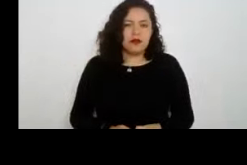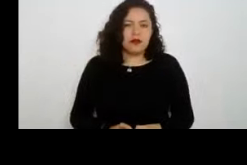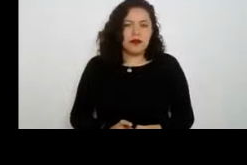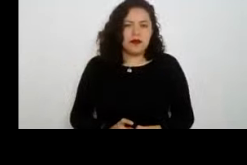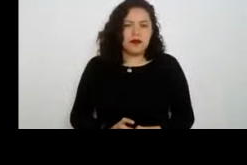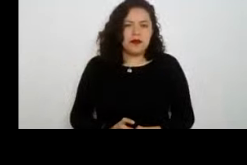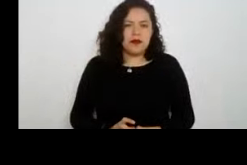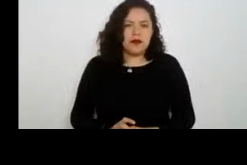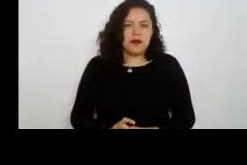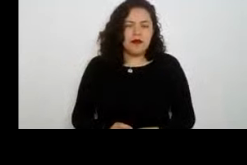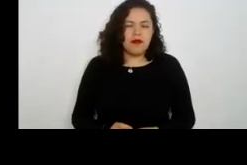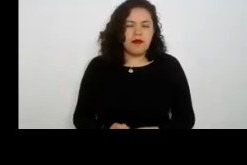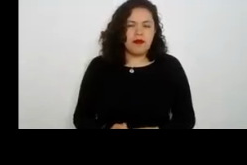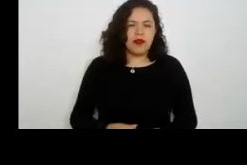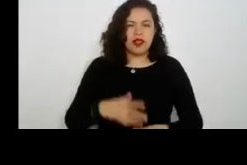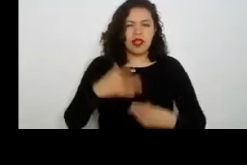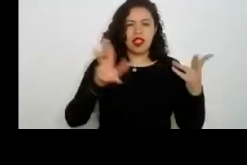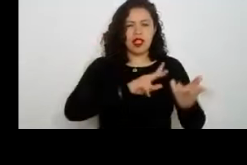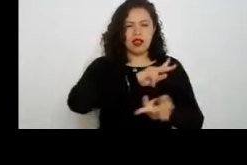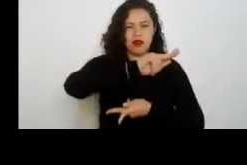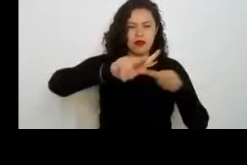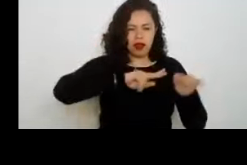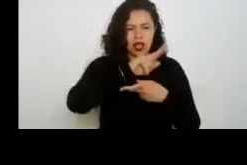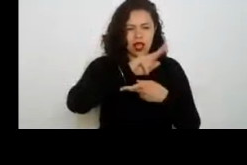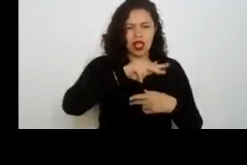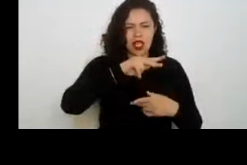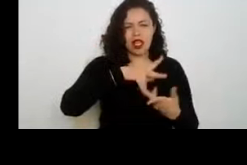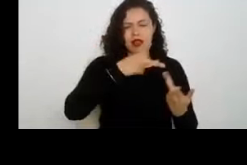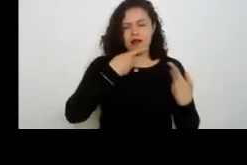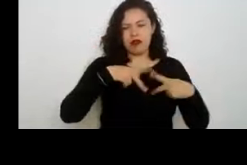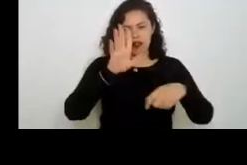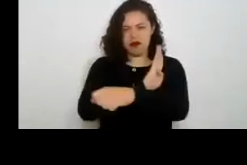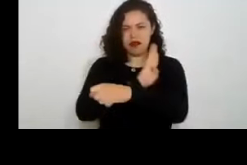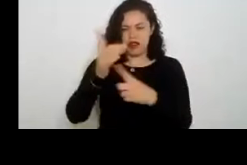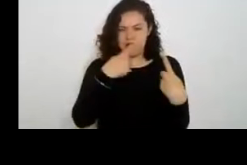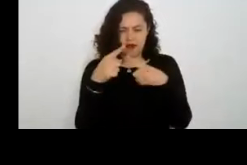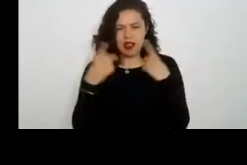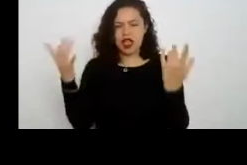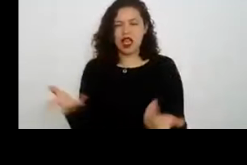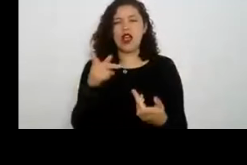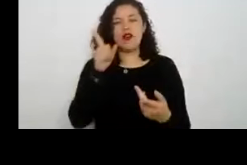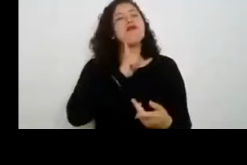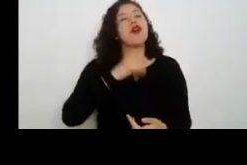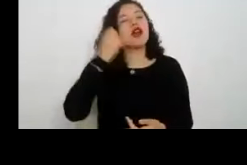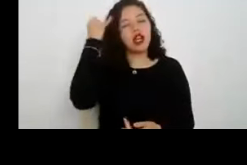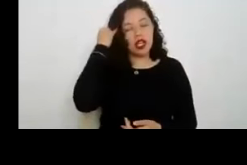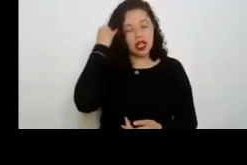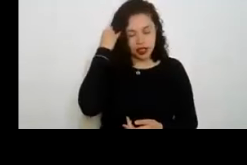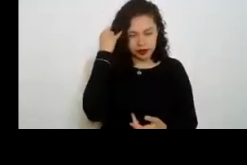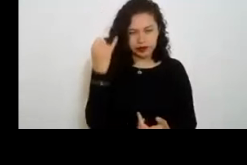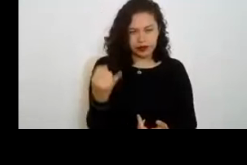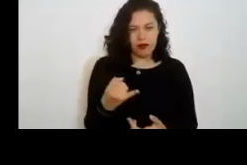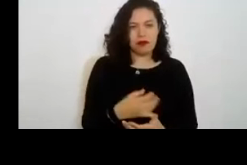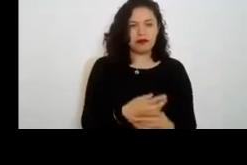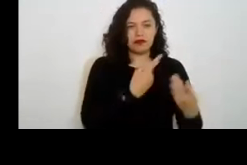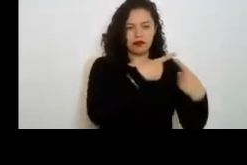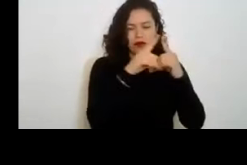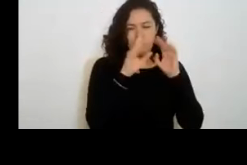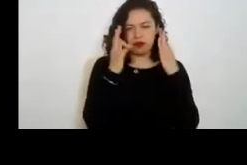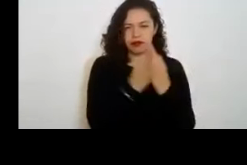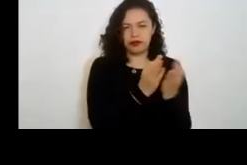Cineplaneta, con diferentes beneficiados, comunidades indígenas, varias sentidos en ese, digo, perdón,